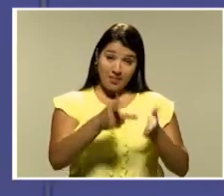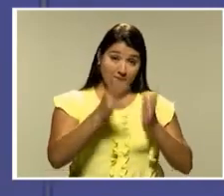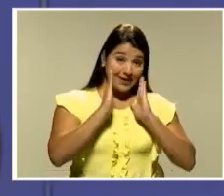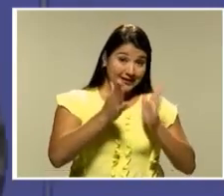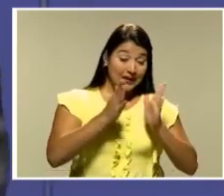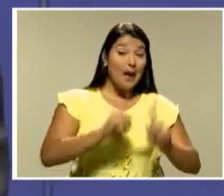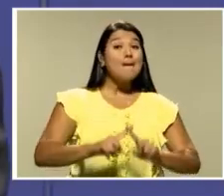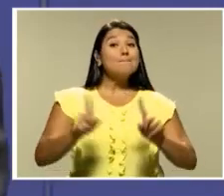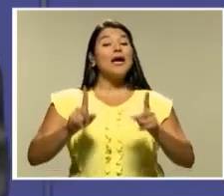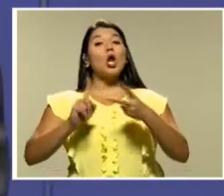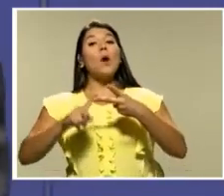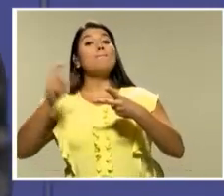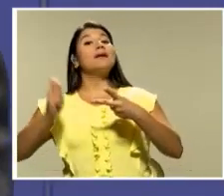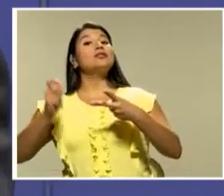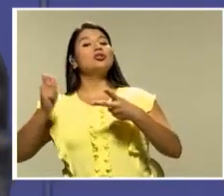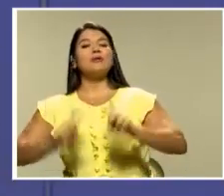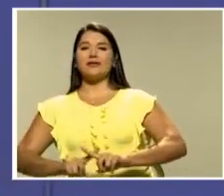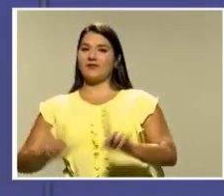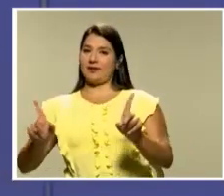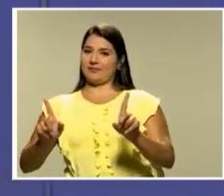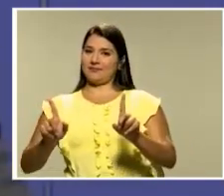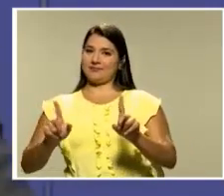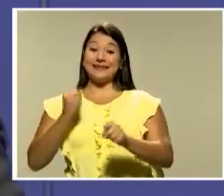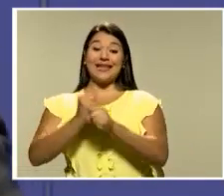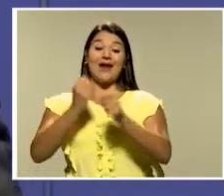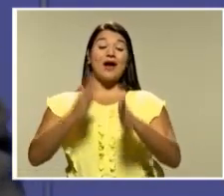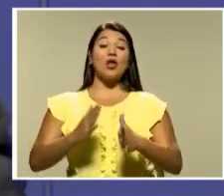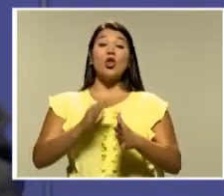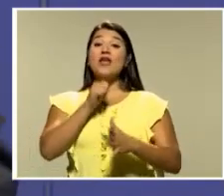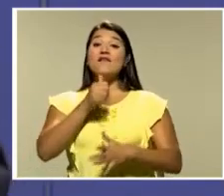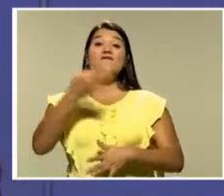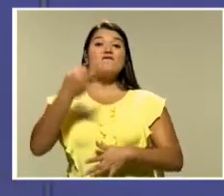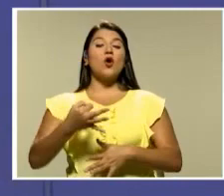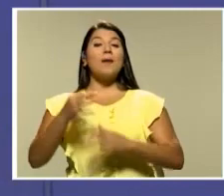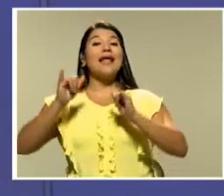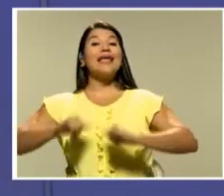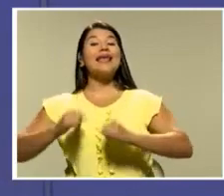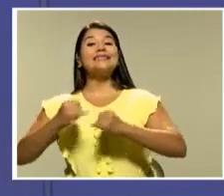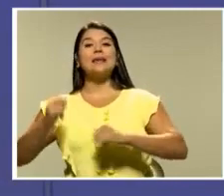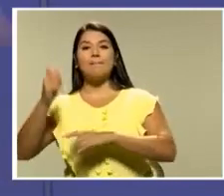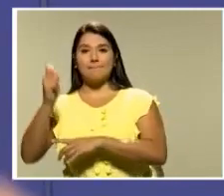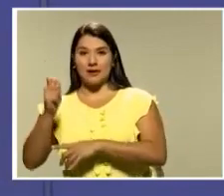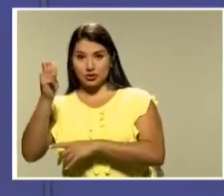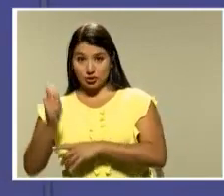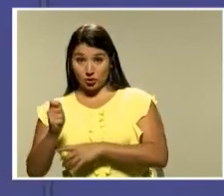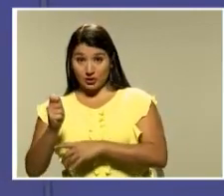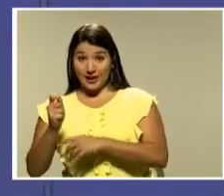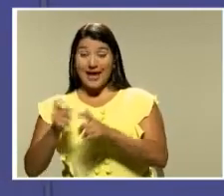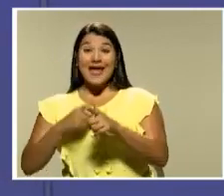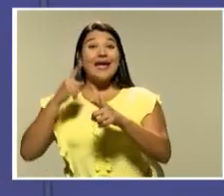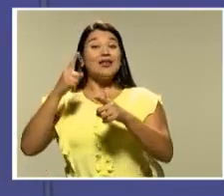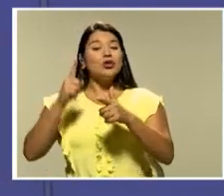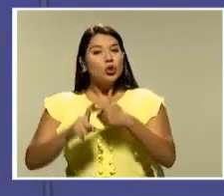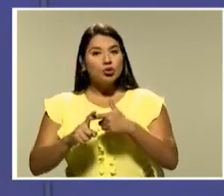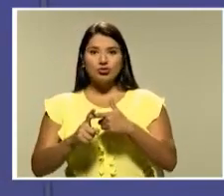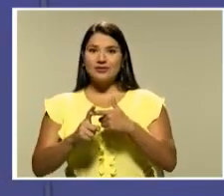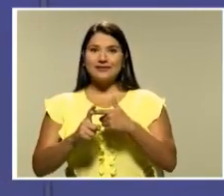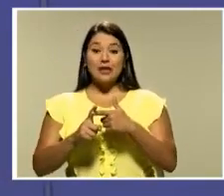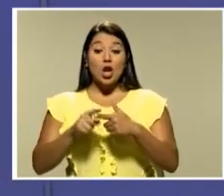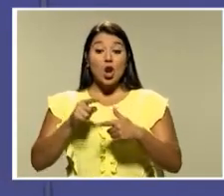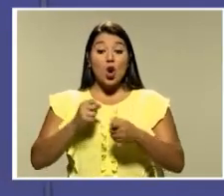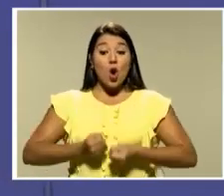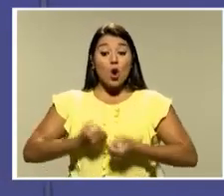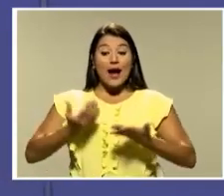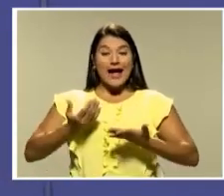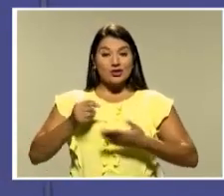el informal se queda sin pensión, pero entonces ahí la carga no va a la caja, sino que va al Estado. Y por eso